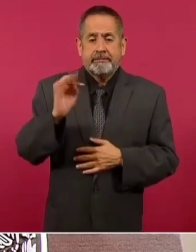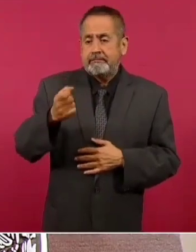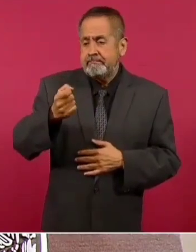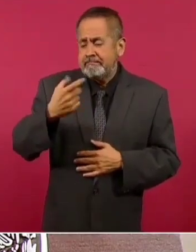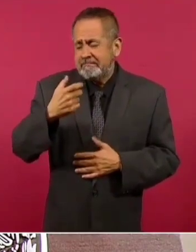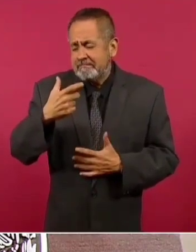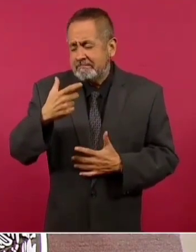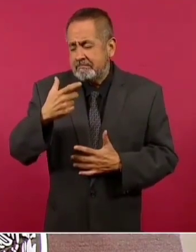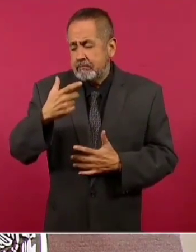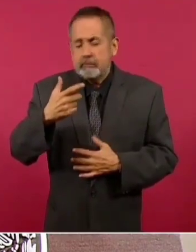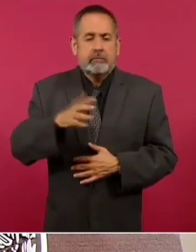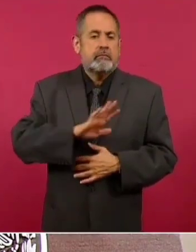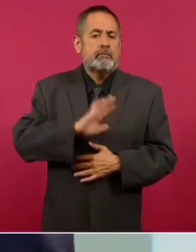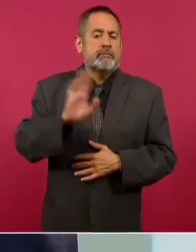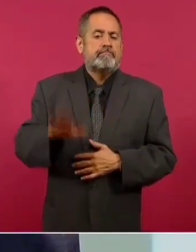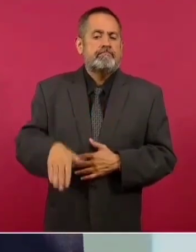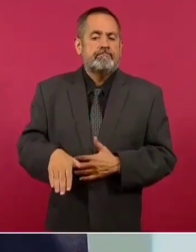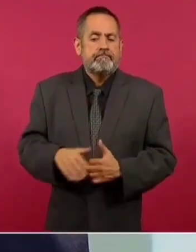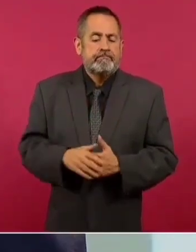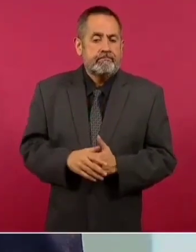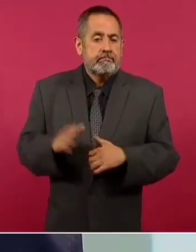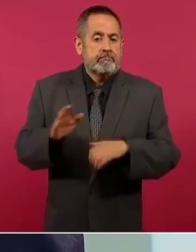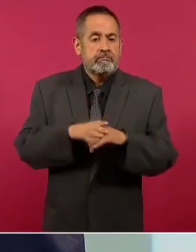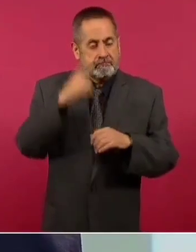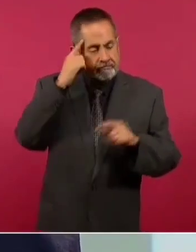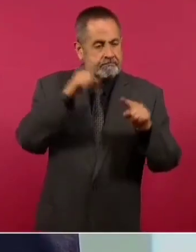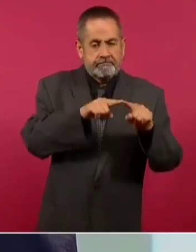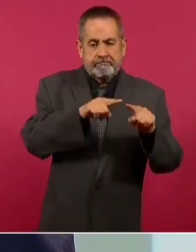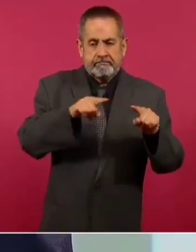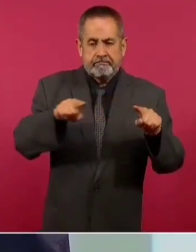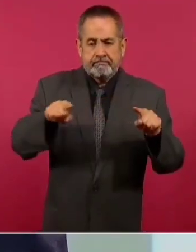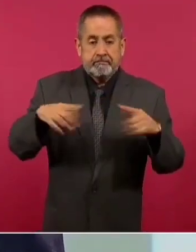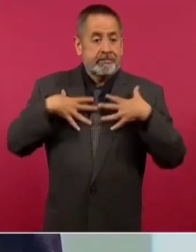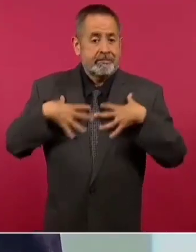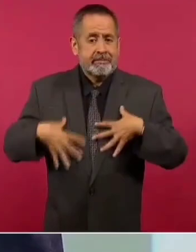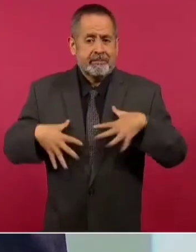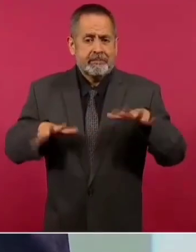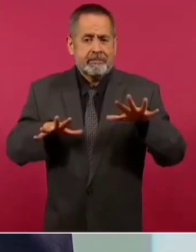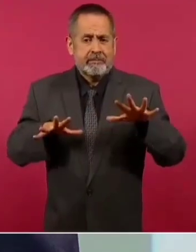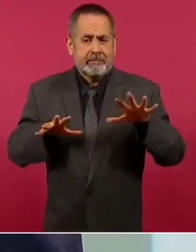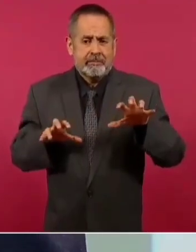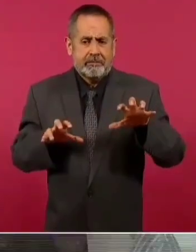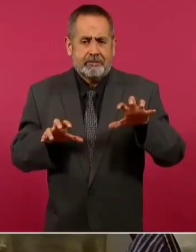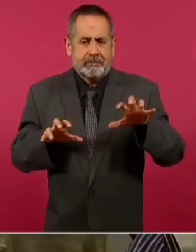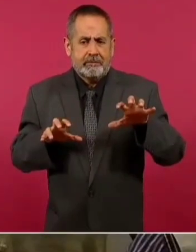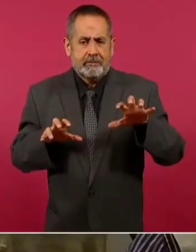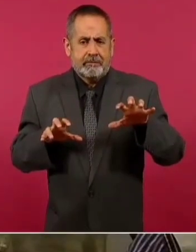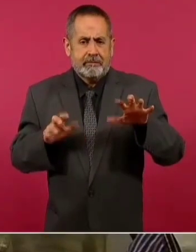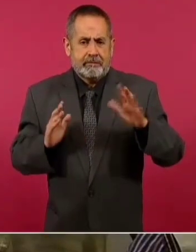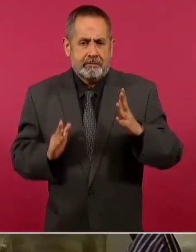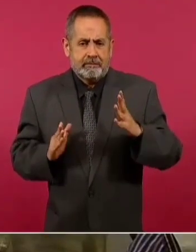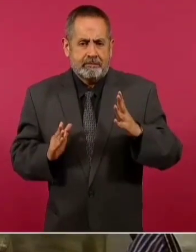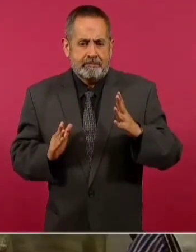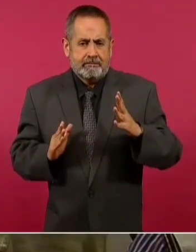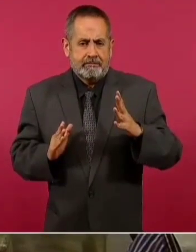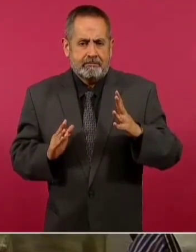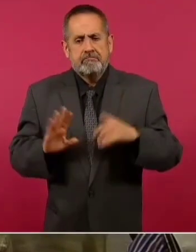la muerte porque se llega al estado de coma y se paralizan los músculos respiratorios. La